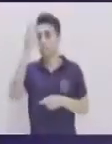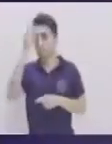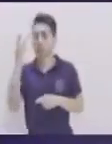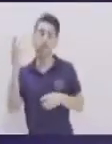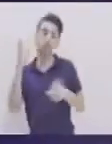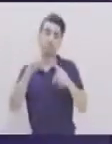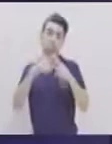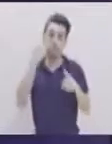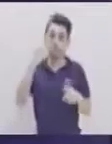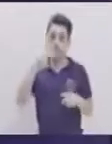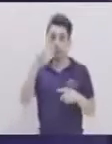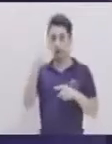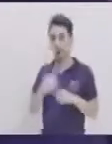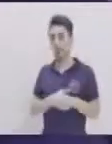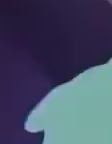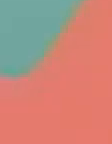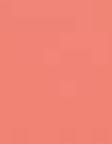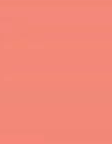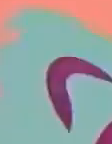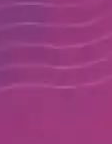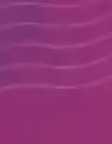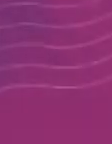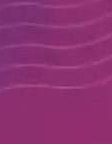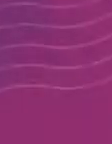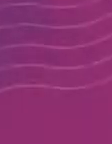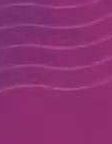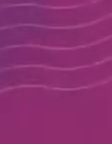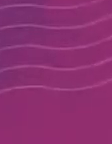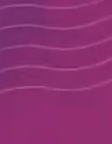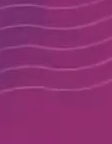con su familia y con sus amigos.